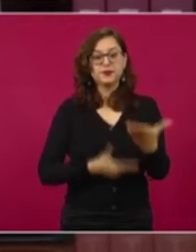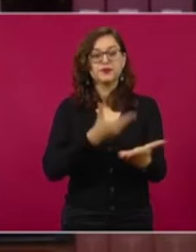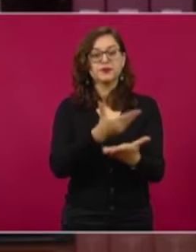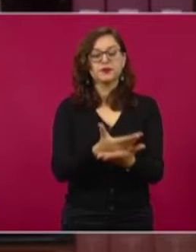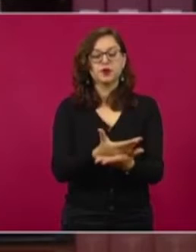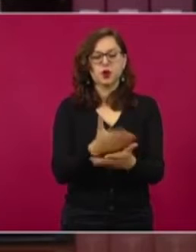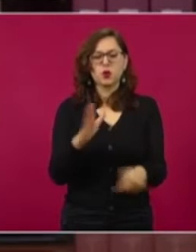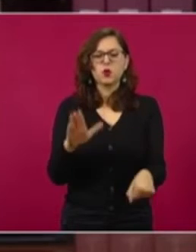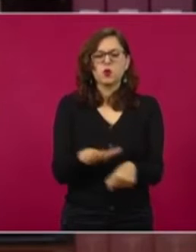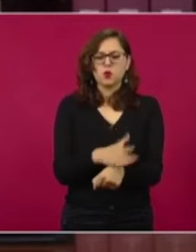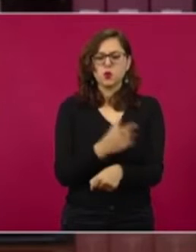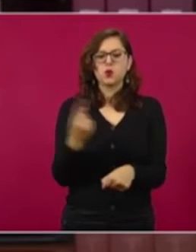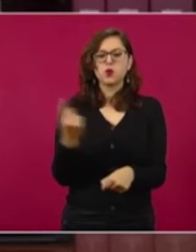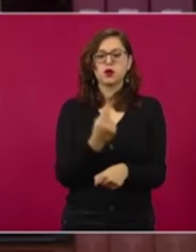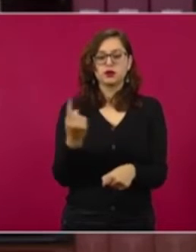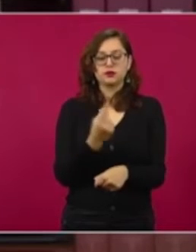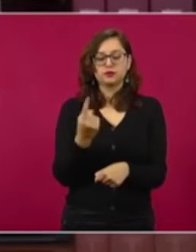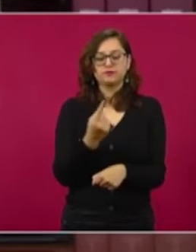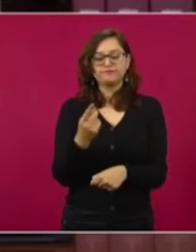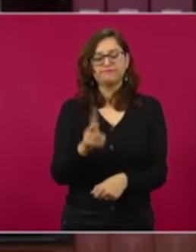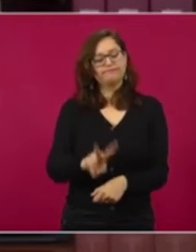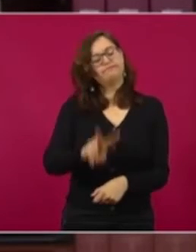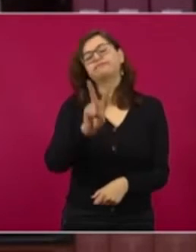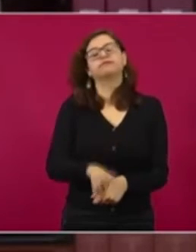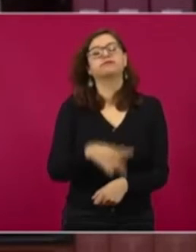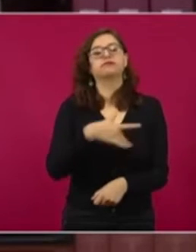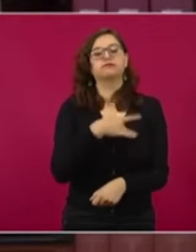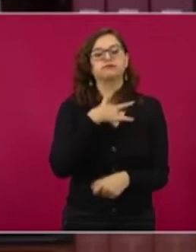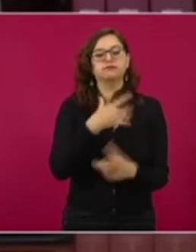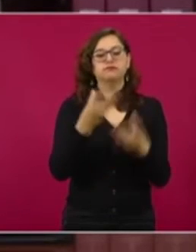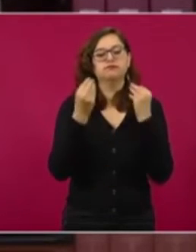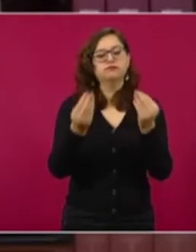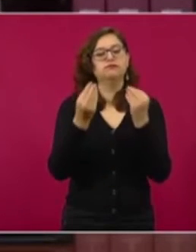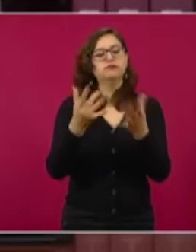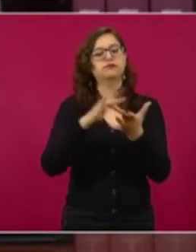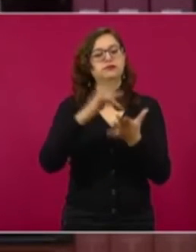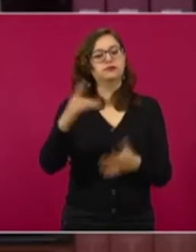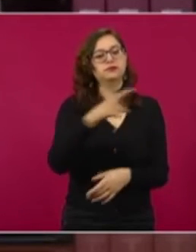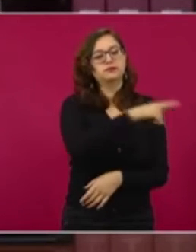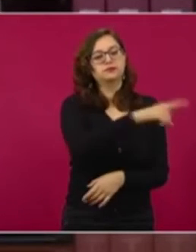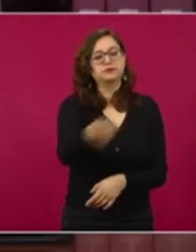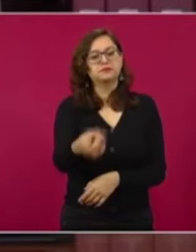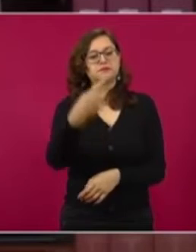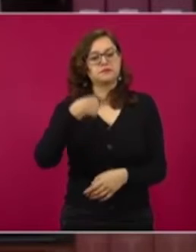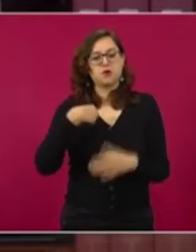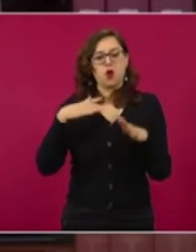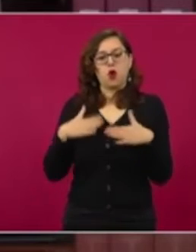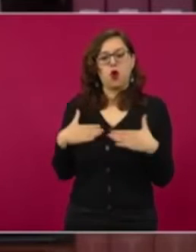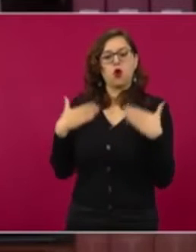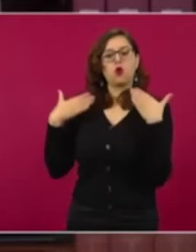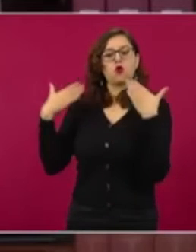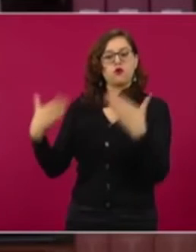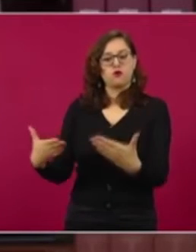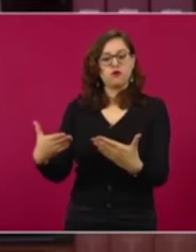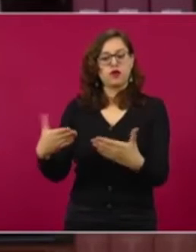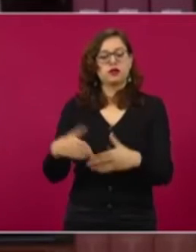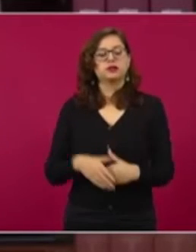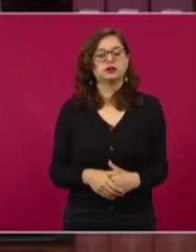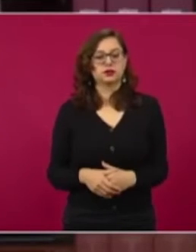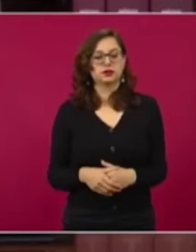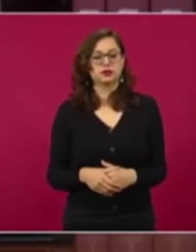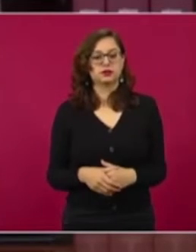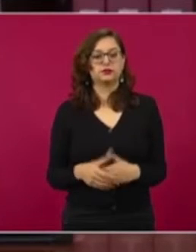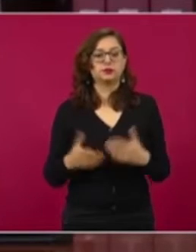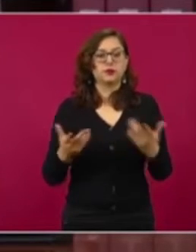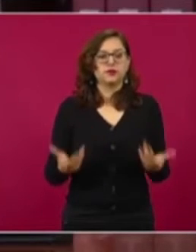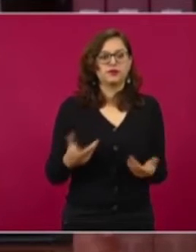sobre todo agradecerles mucho por su confianza, por el hecho de